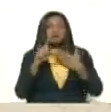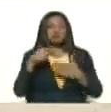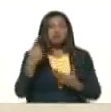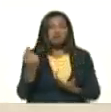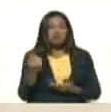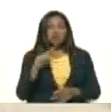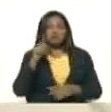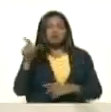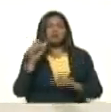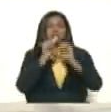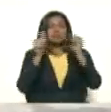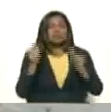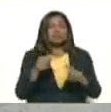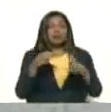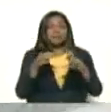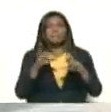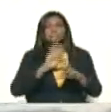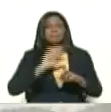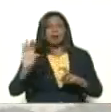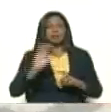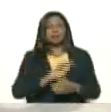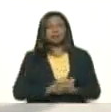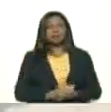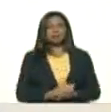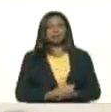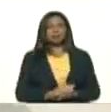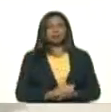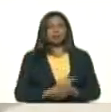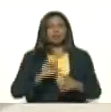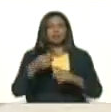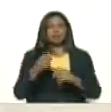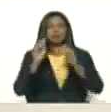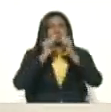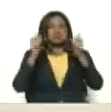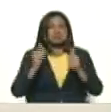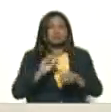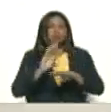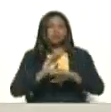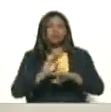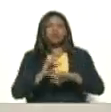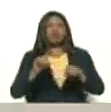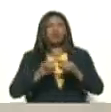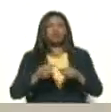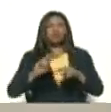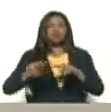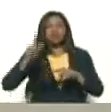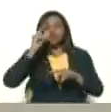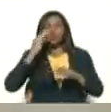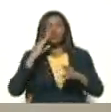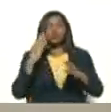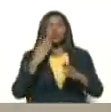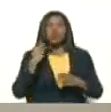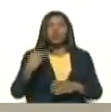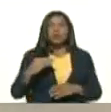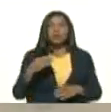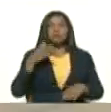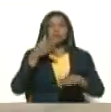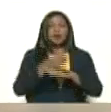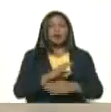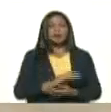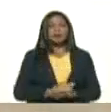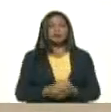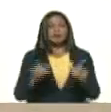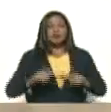sistema patria, como ya le explicó Meryl Maldonado, luego el sistema de protección en niños, niñas y adolescentes, para luego dirigirse al PASI,